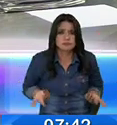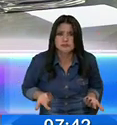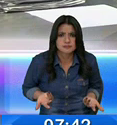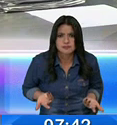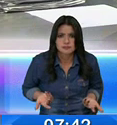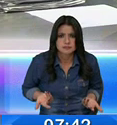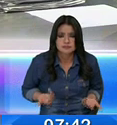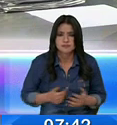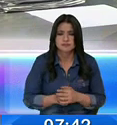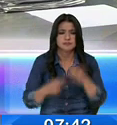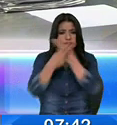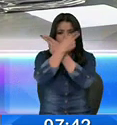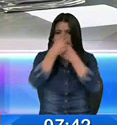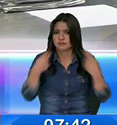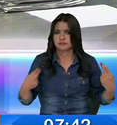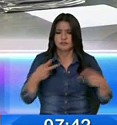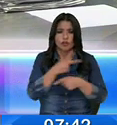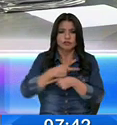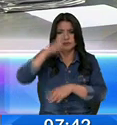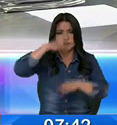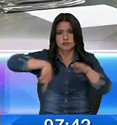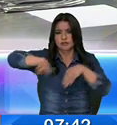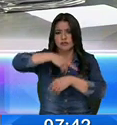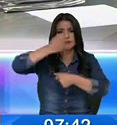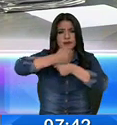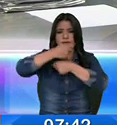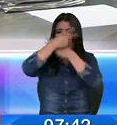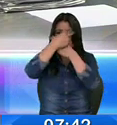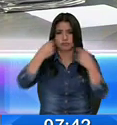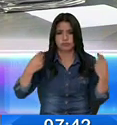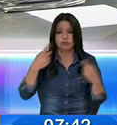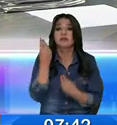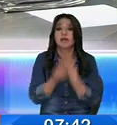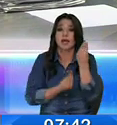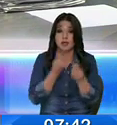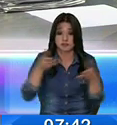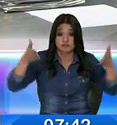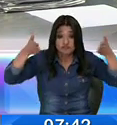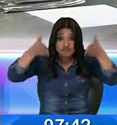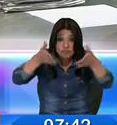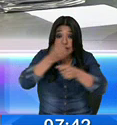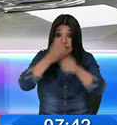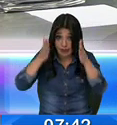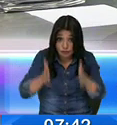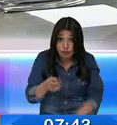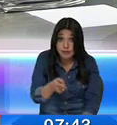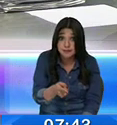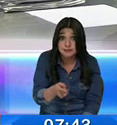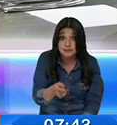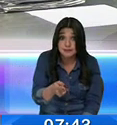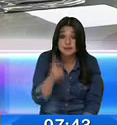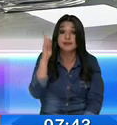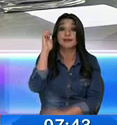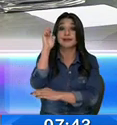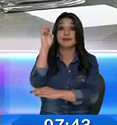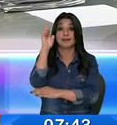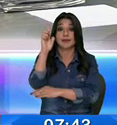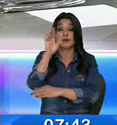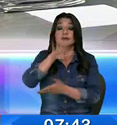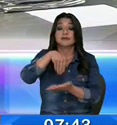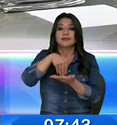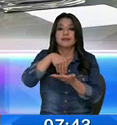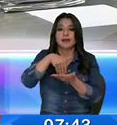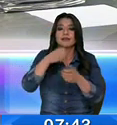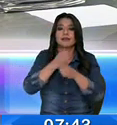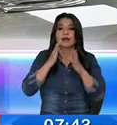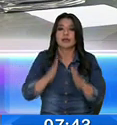decir a ese consejo nacional del trabajo que no obedece a otra cosa que aquellos dirigentes que están en la central unitaria de trabajadores que